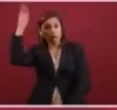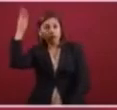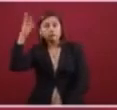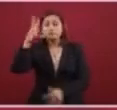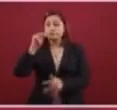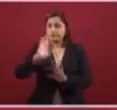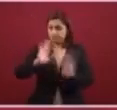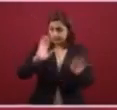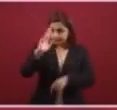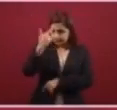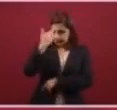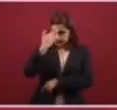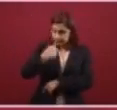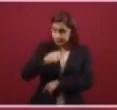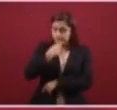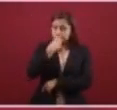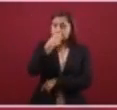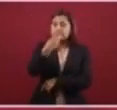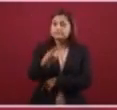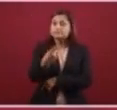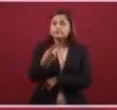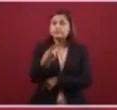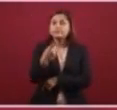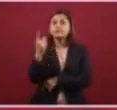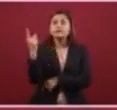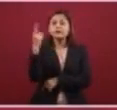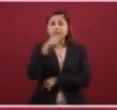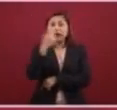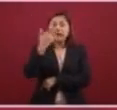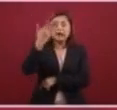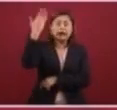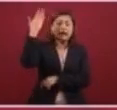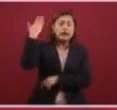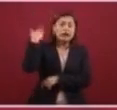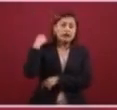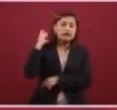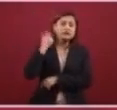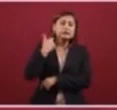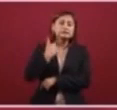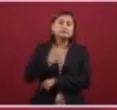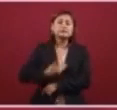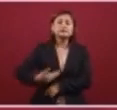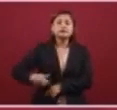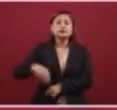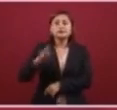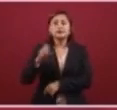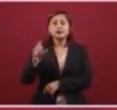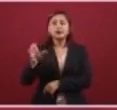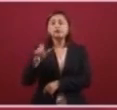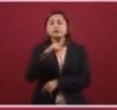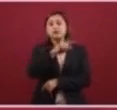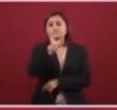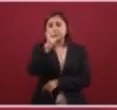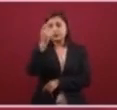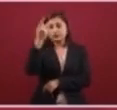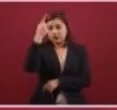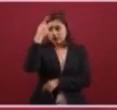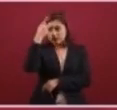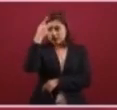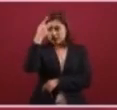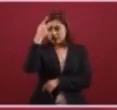este se otorgó una concesión ahí en san luís